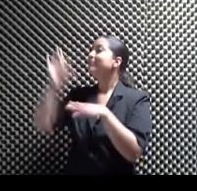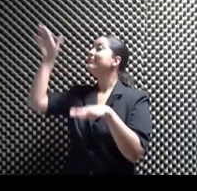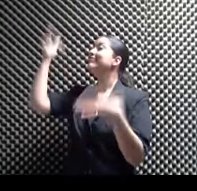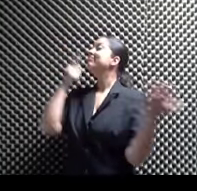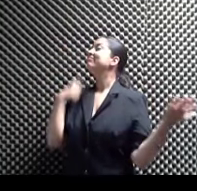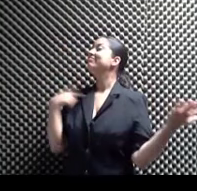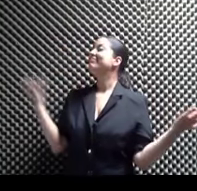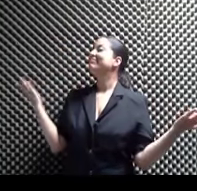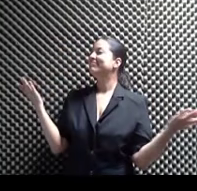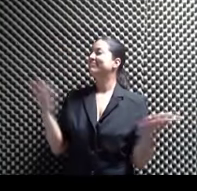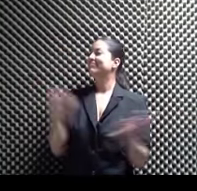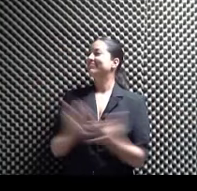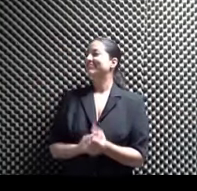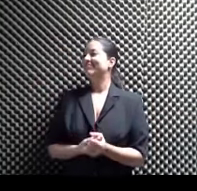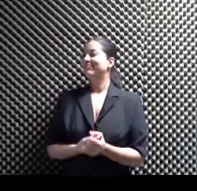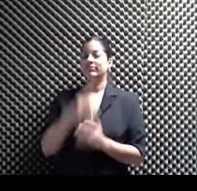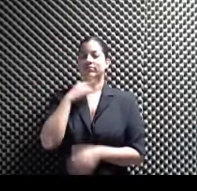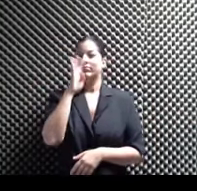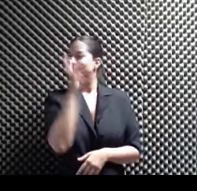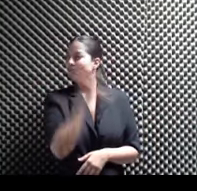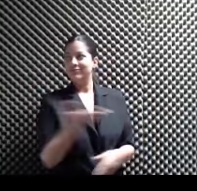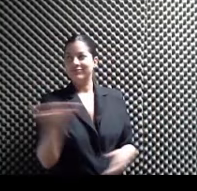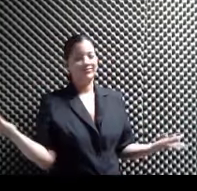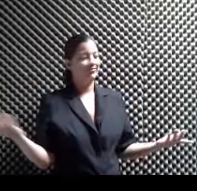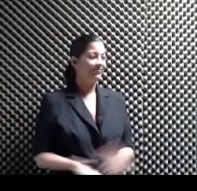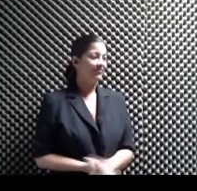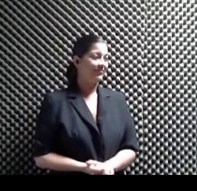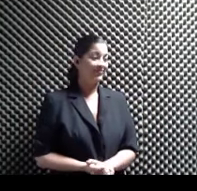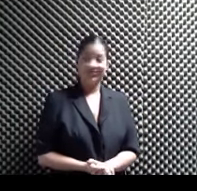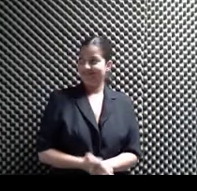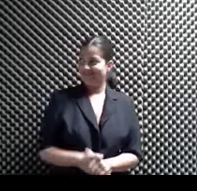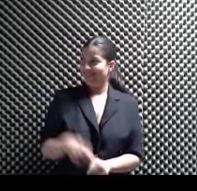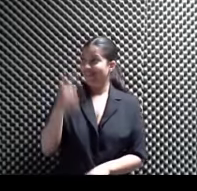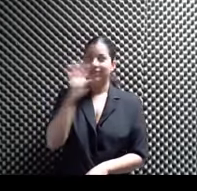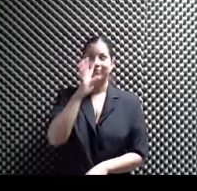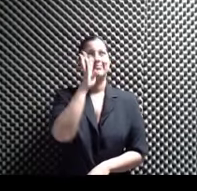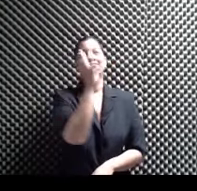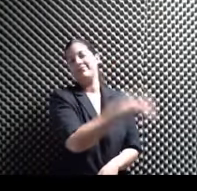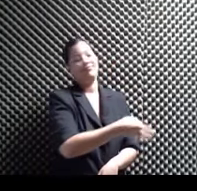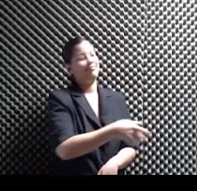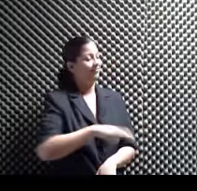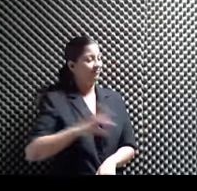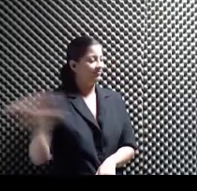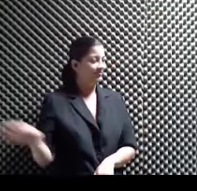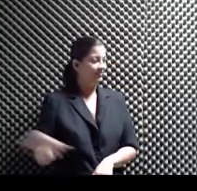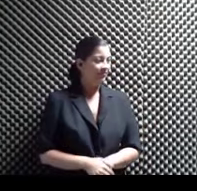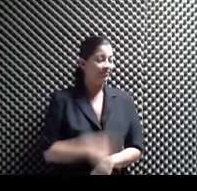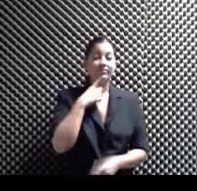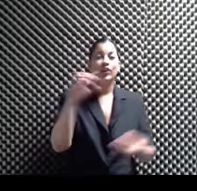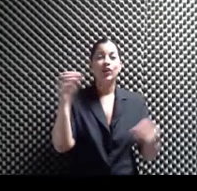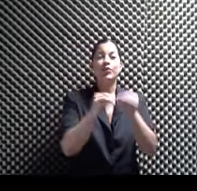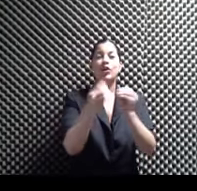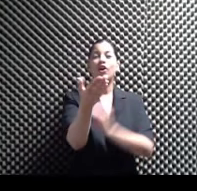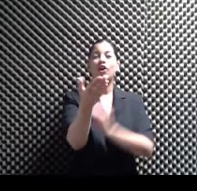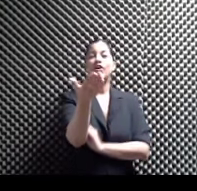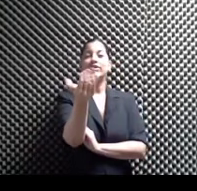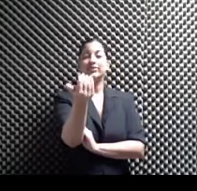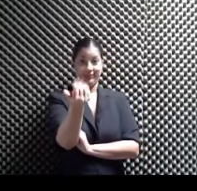está ignorando Mira lo ve Ignoro El número 15